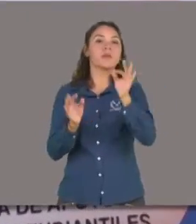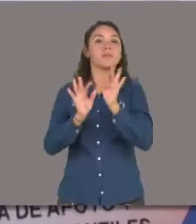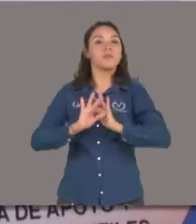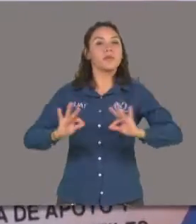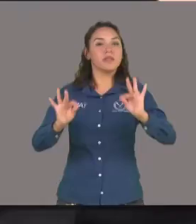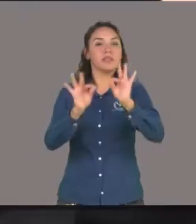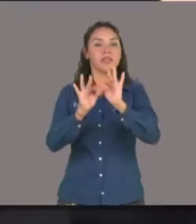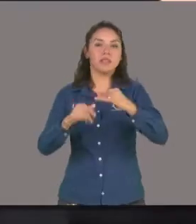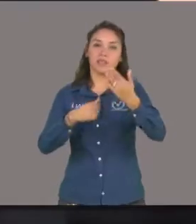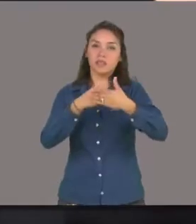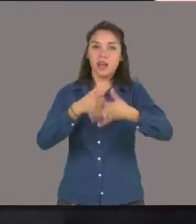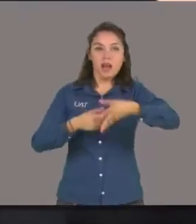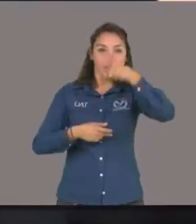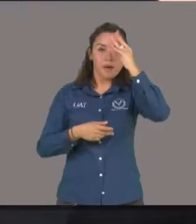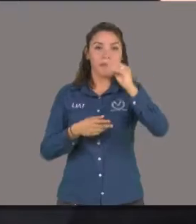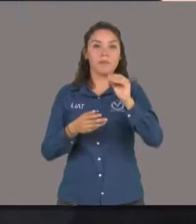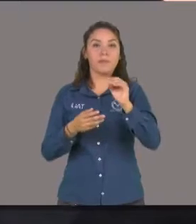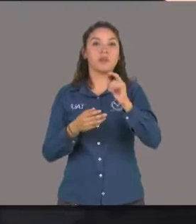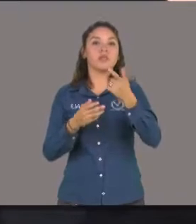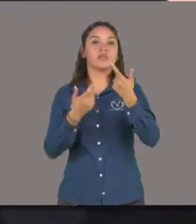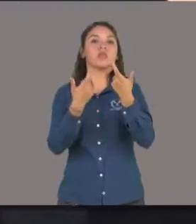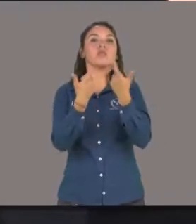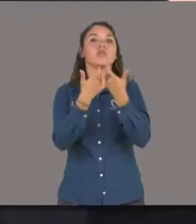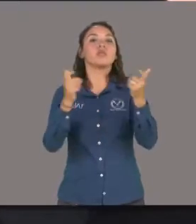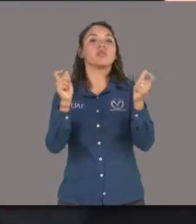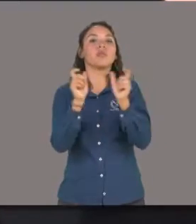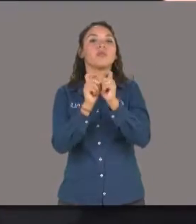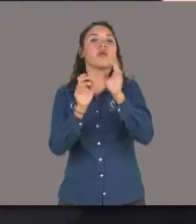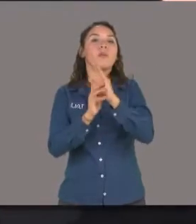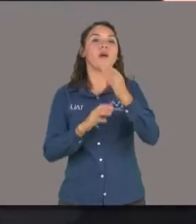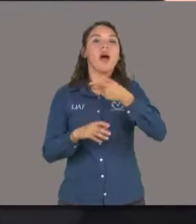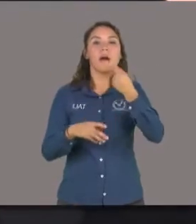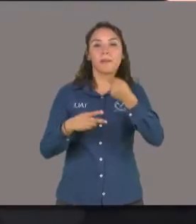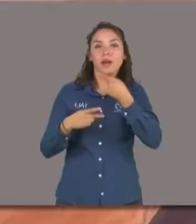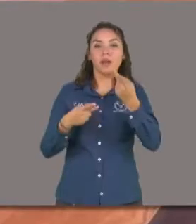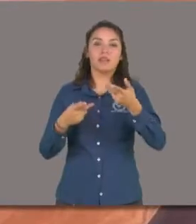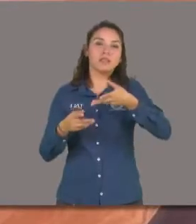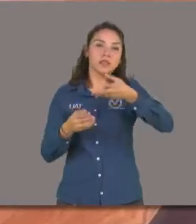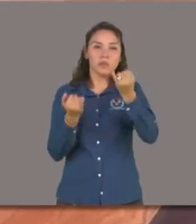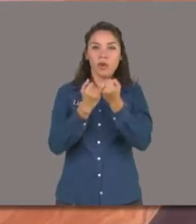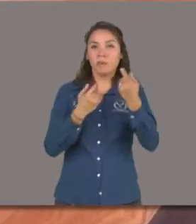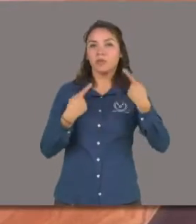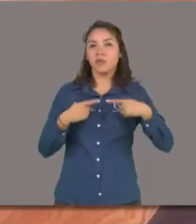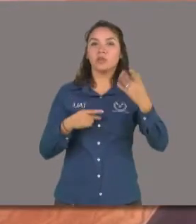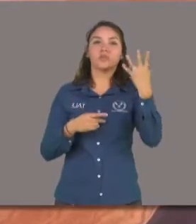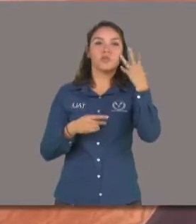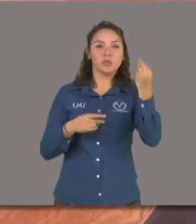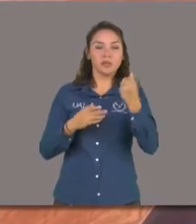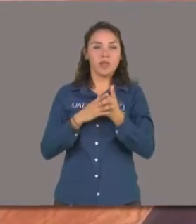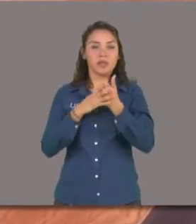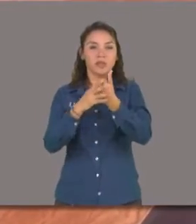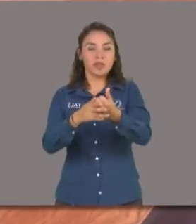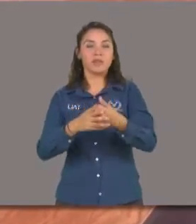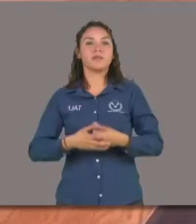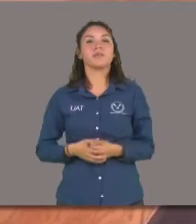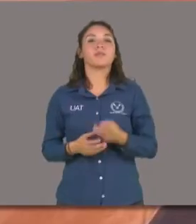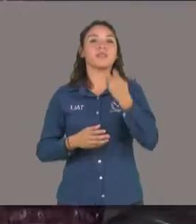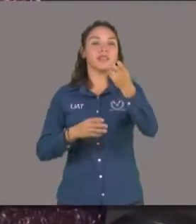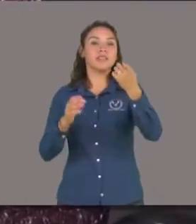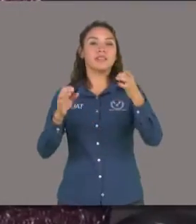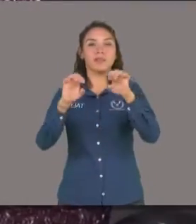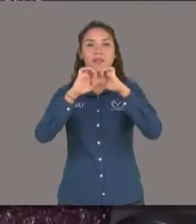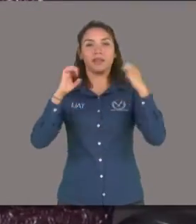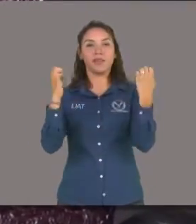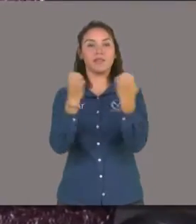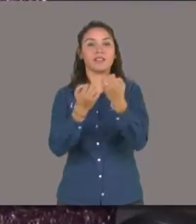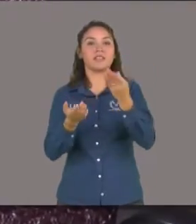Señas Mexicanas, que viene a acrecentar su formación humana, y que desde hoy los ubica en el honroso lugar de enlace entre la